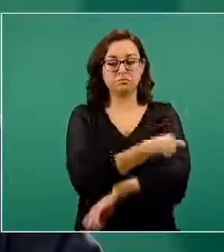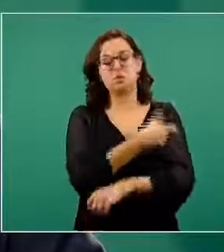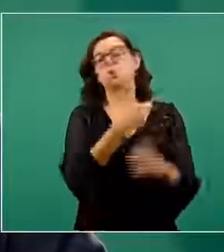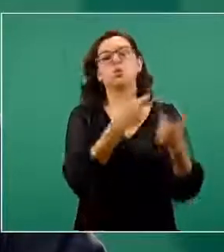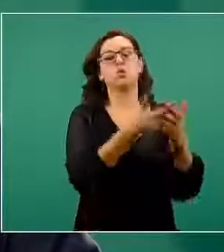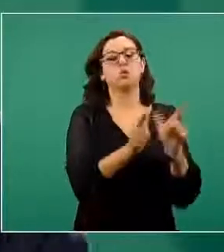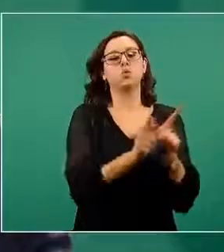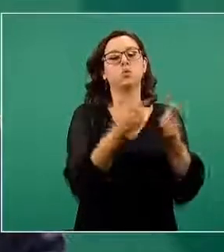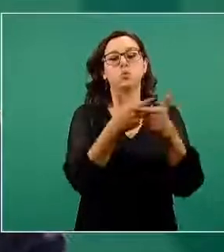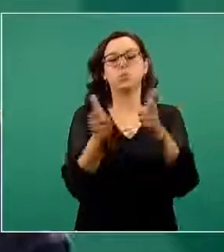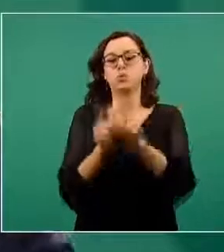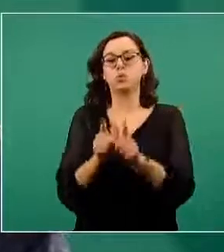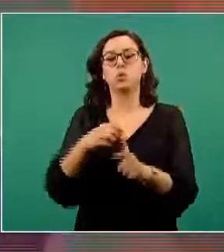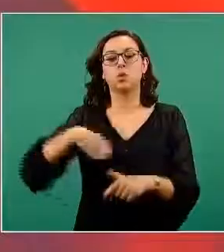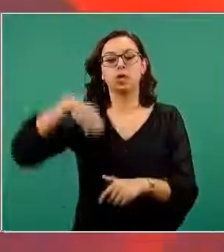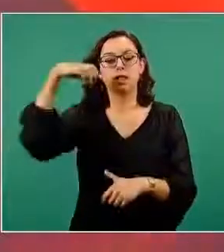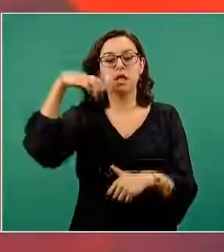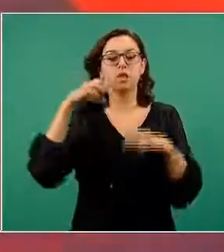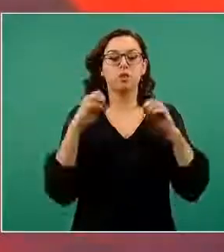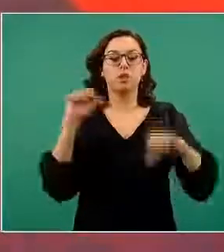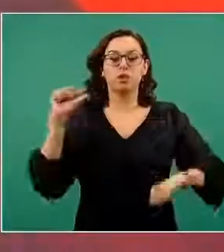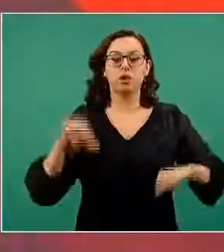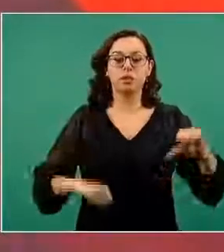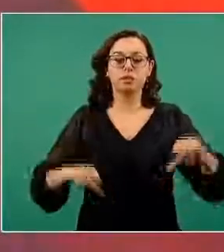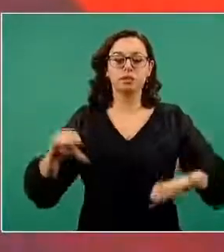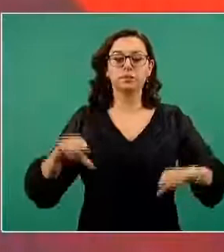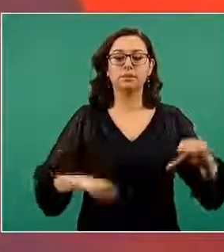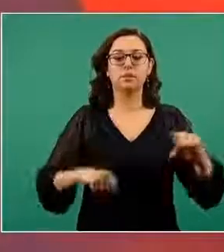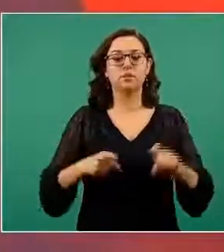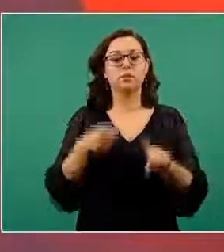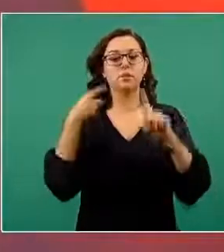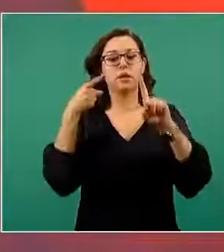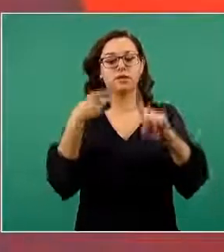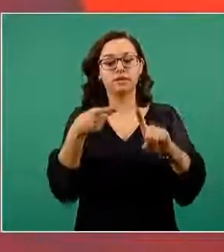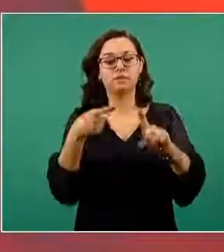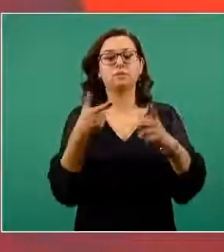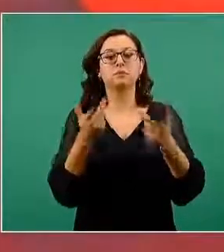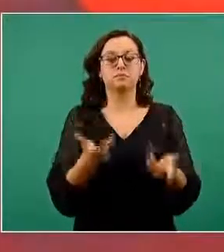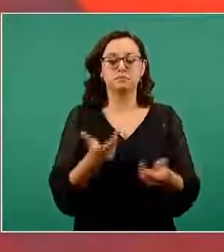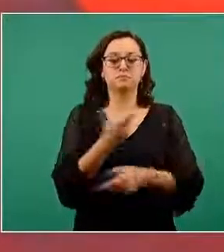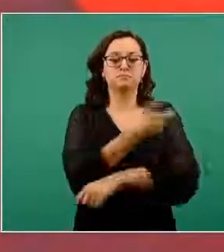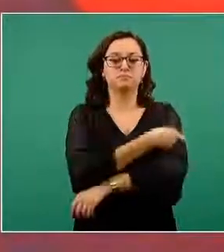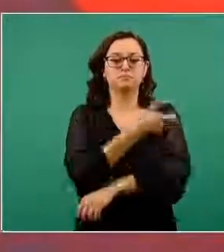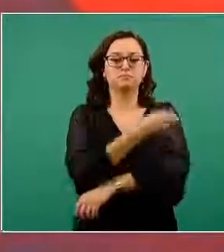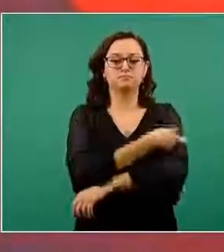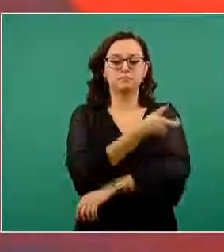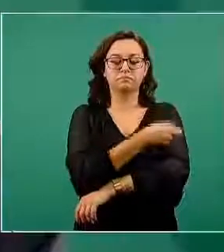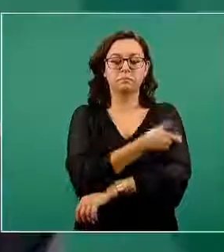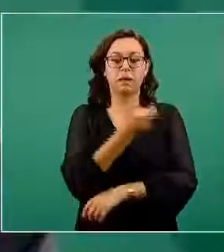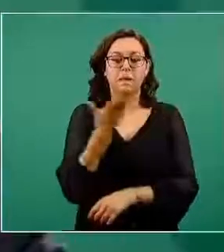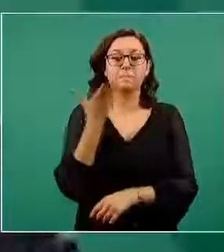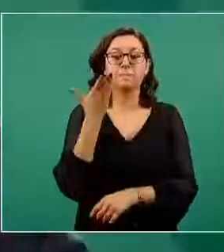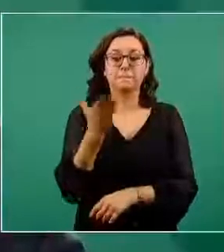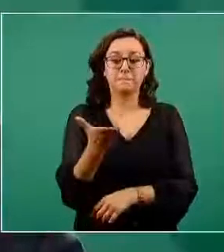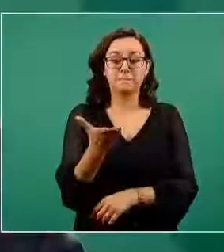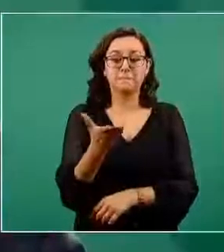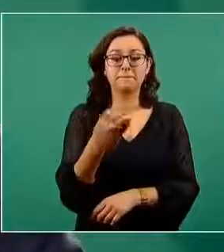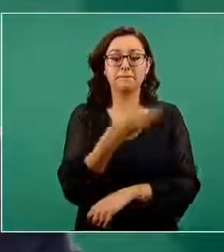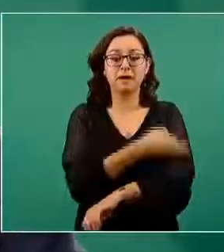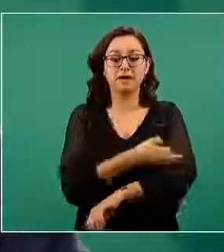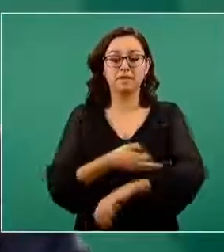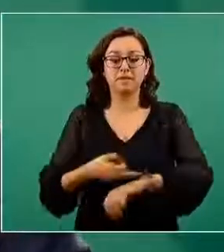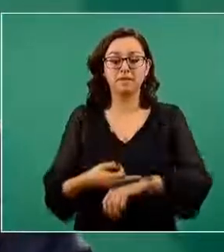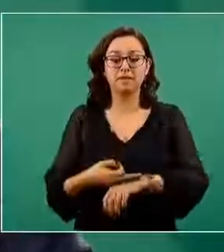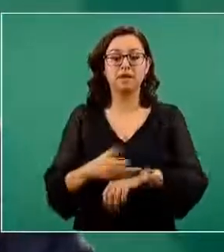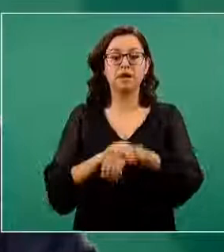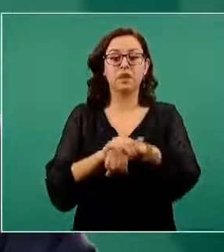grupos ya sea de edad o de ocupación que se vacunan con propósitos específicos están siendo vacunados, y le pedimos a usted y a su